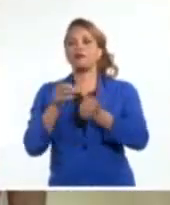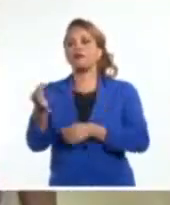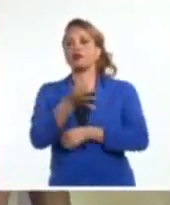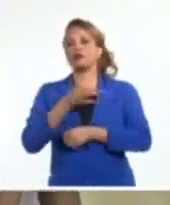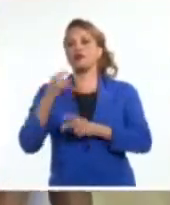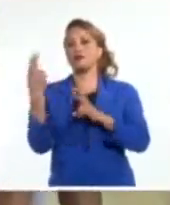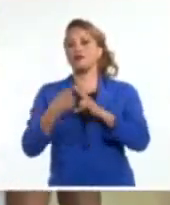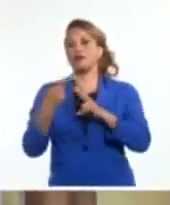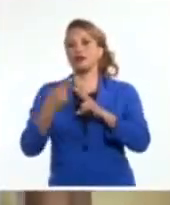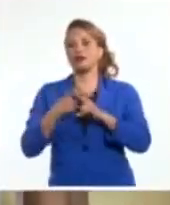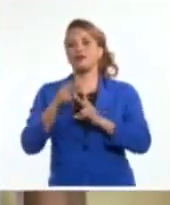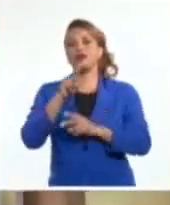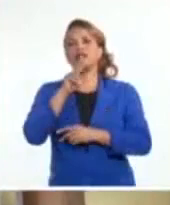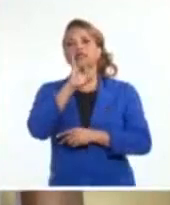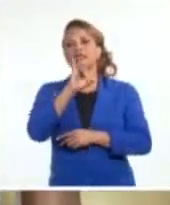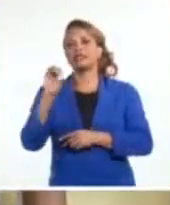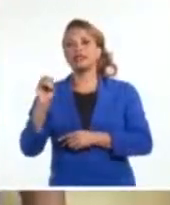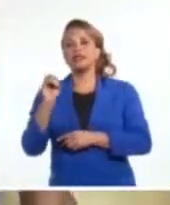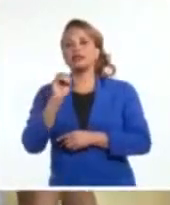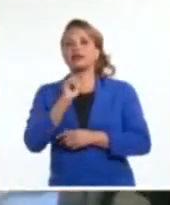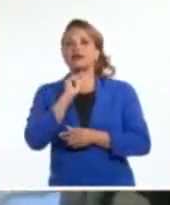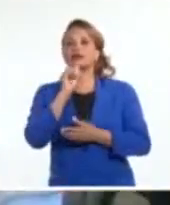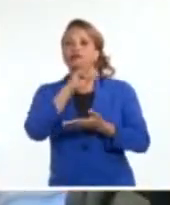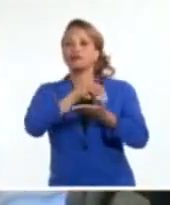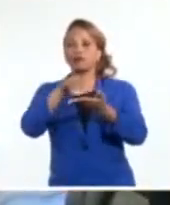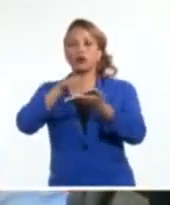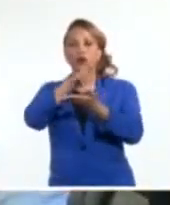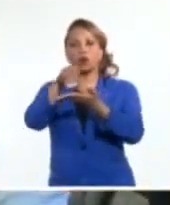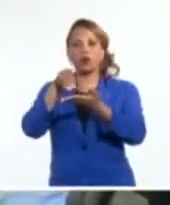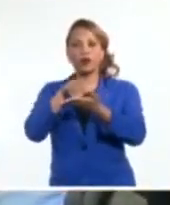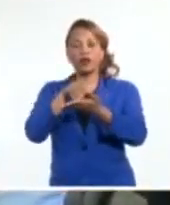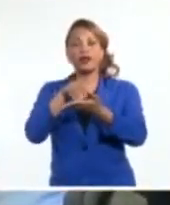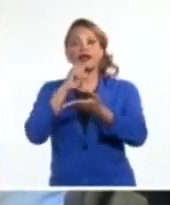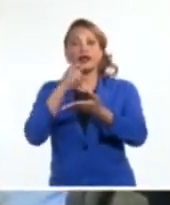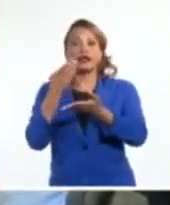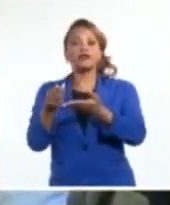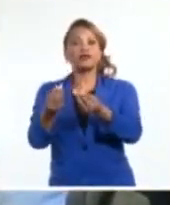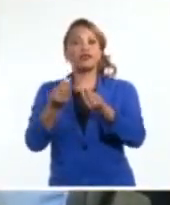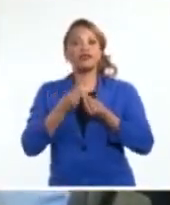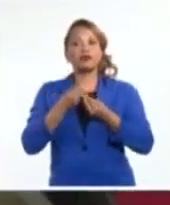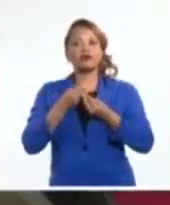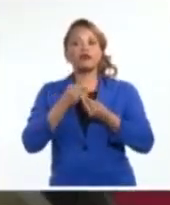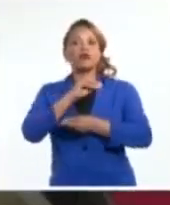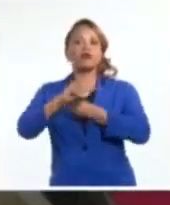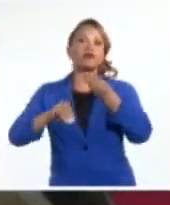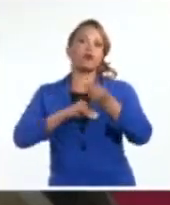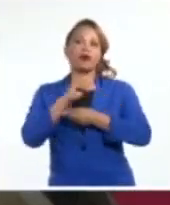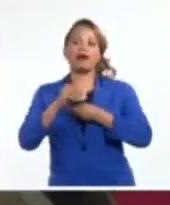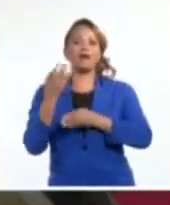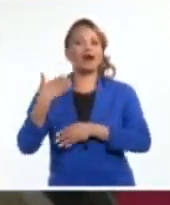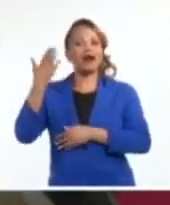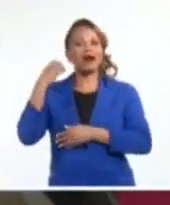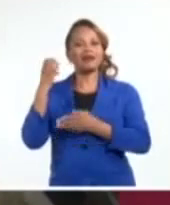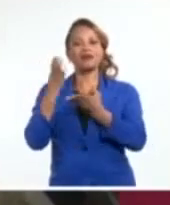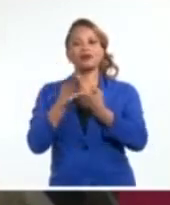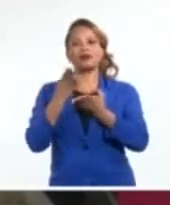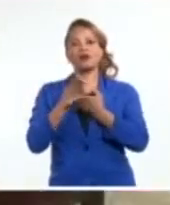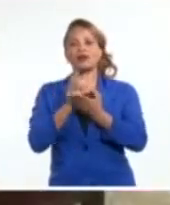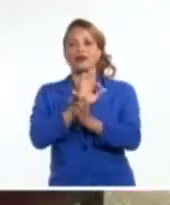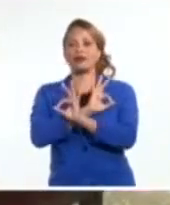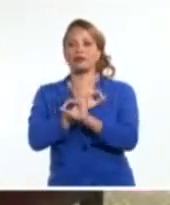de 600 capacidades, instalación que recibió una adaptación pues era una escuela